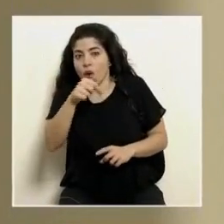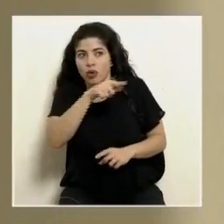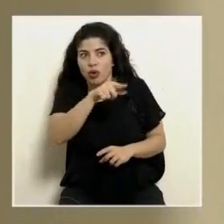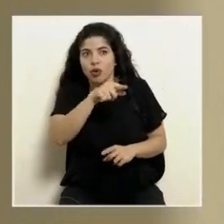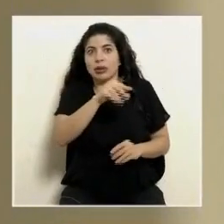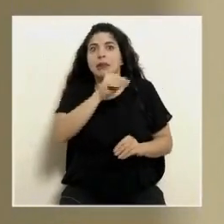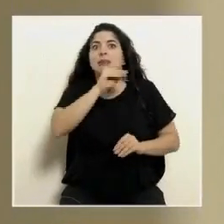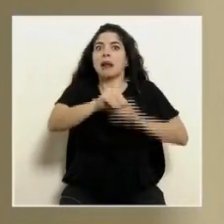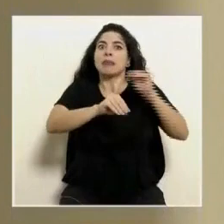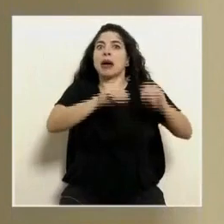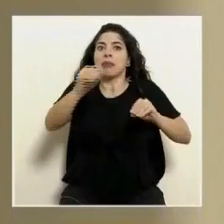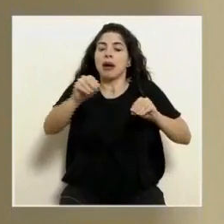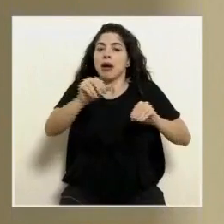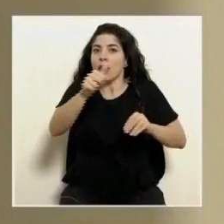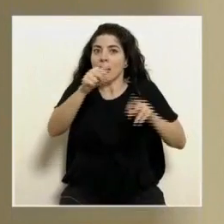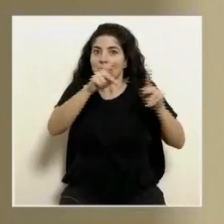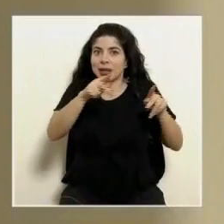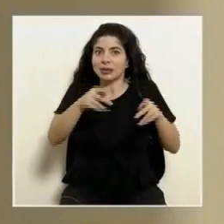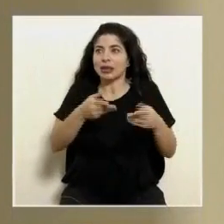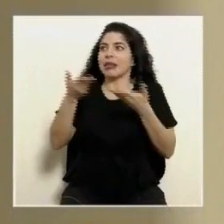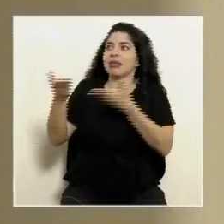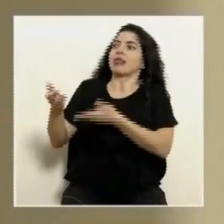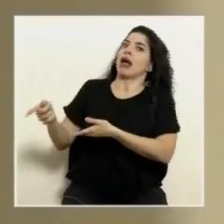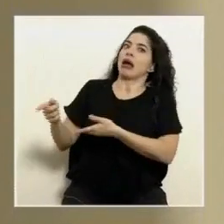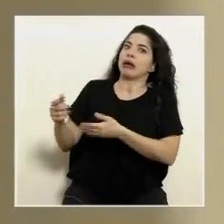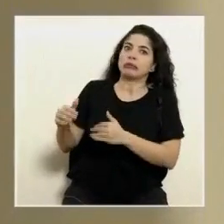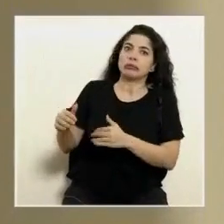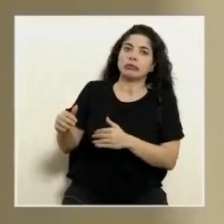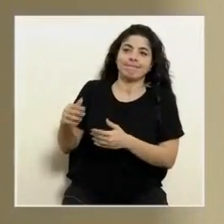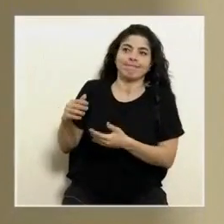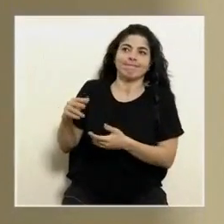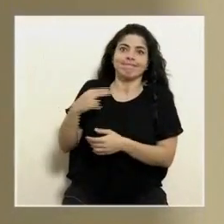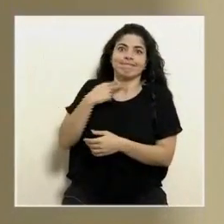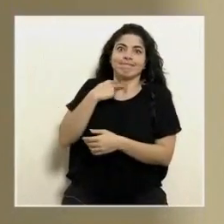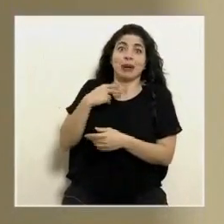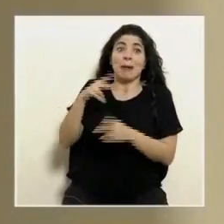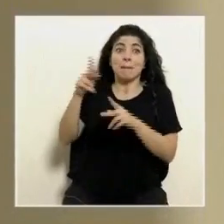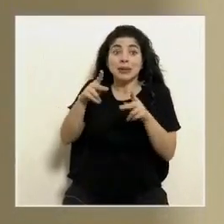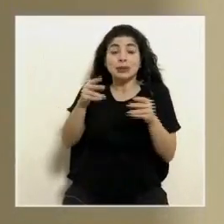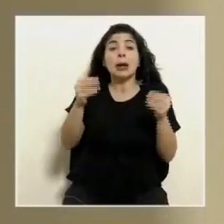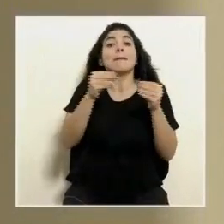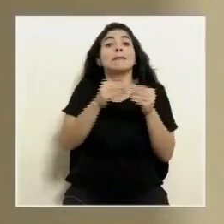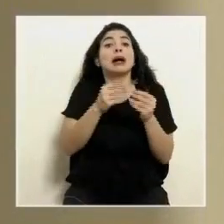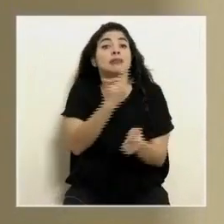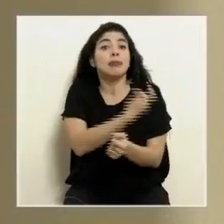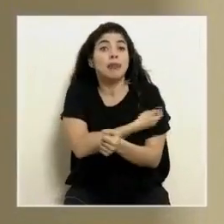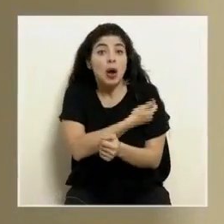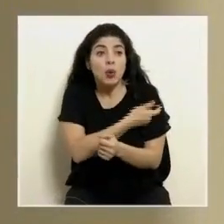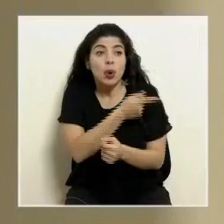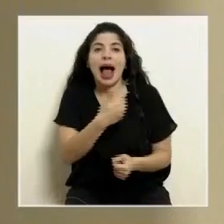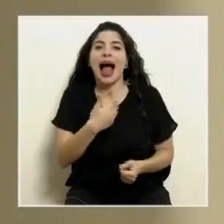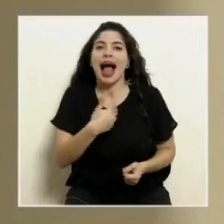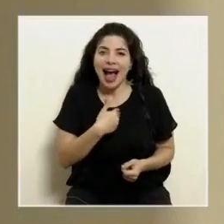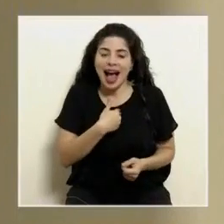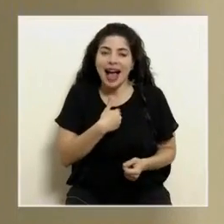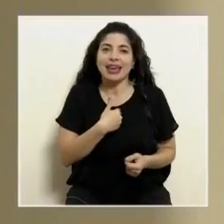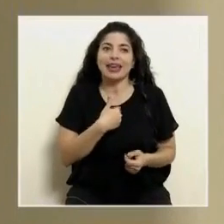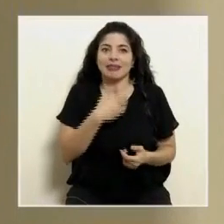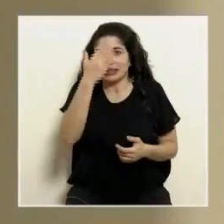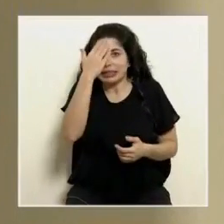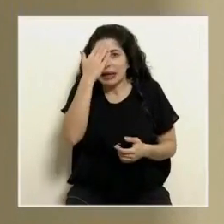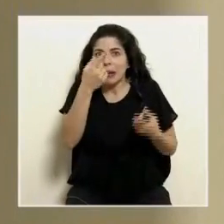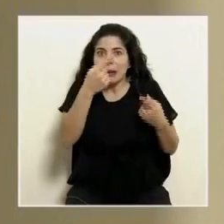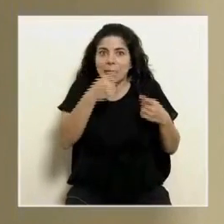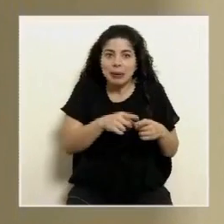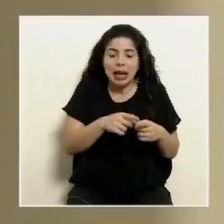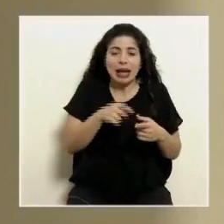contagian lamentablemente a otras personas. Yo creo que eso también, el hecho que la gente ha estado cobrando más ¿verdad?, conciencia de lo que está ocurriendo, de que eso es